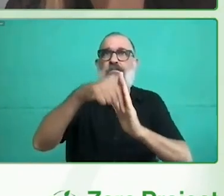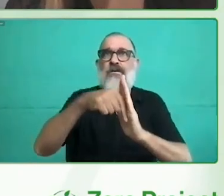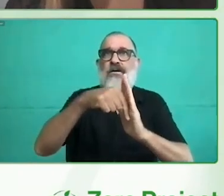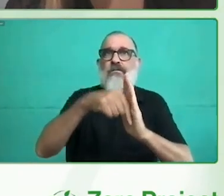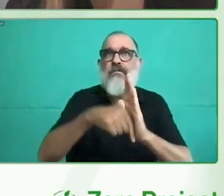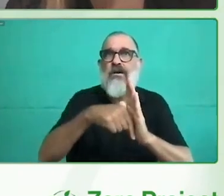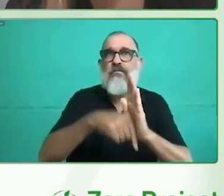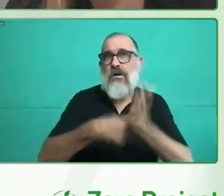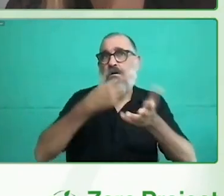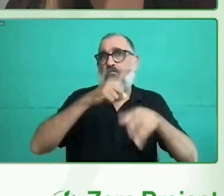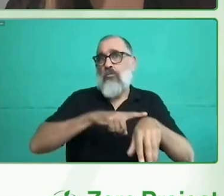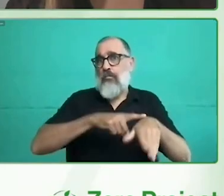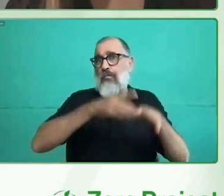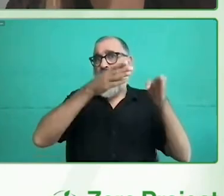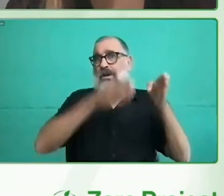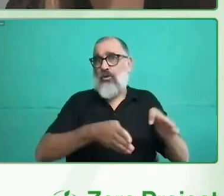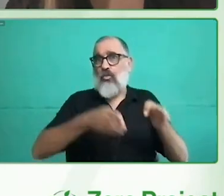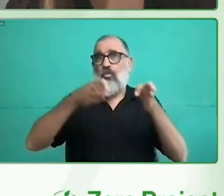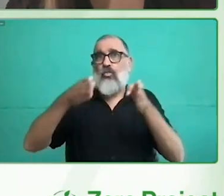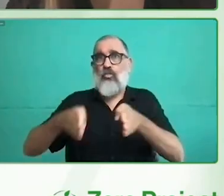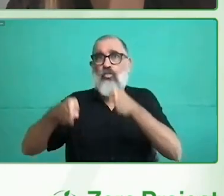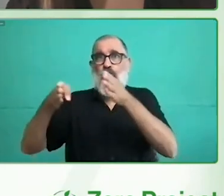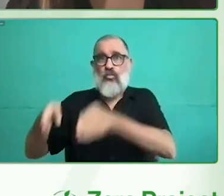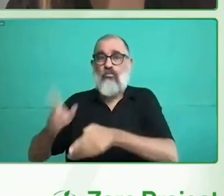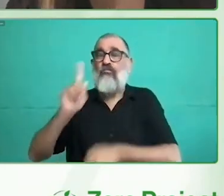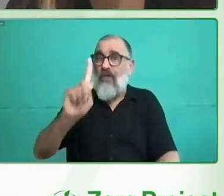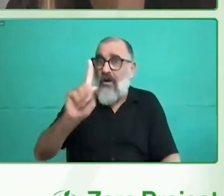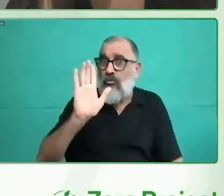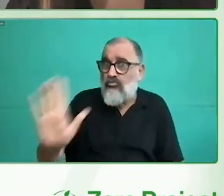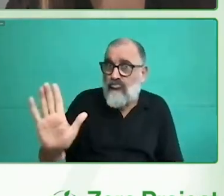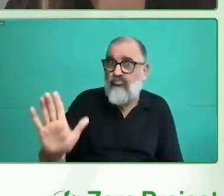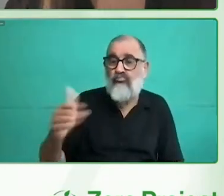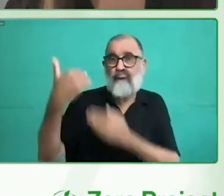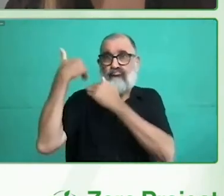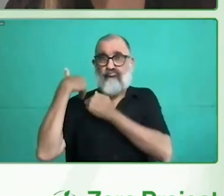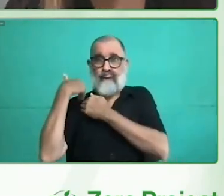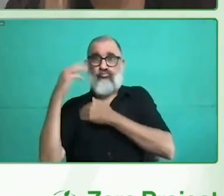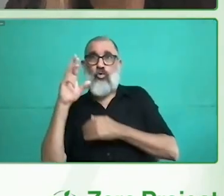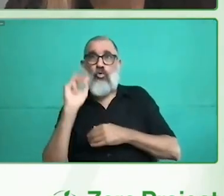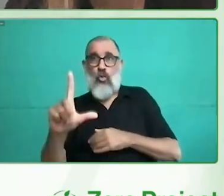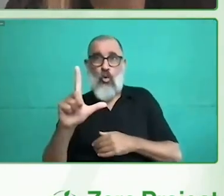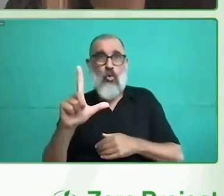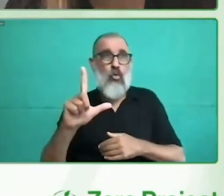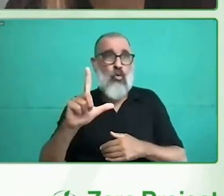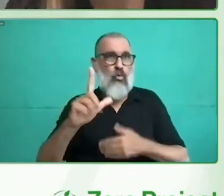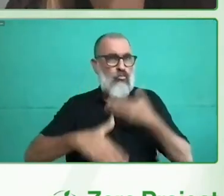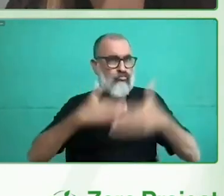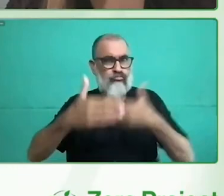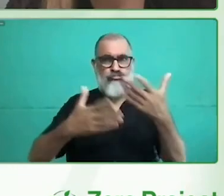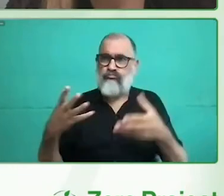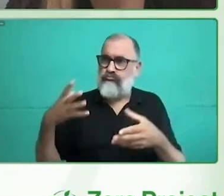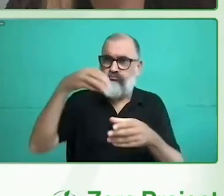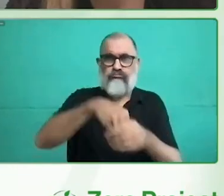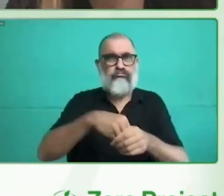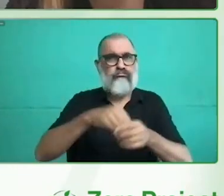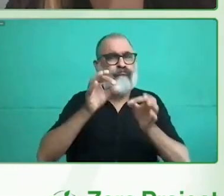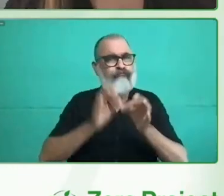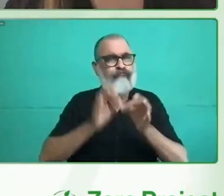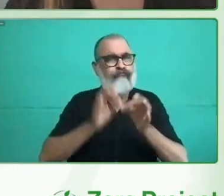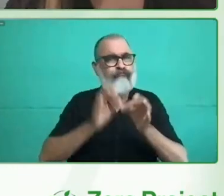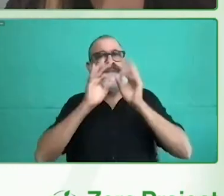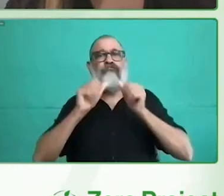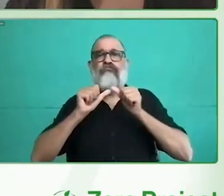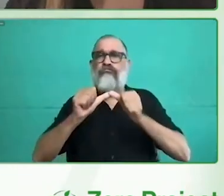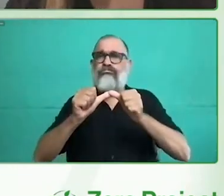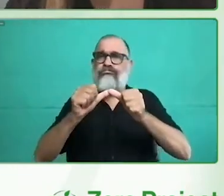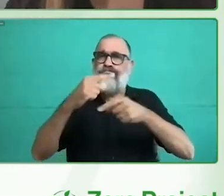el taller de habilidades técnicas, donde trabajan competencias en un oficio determinado. En los últimos años